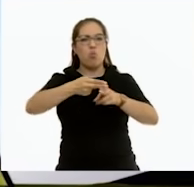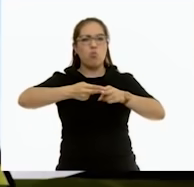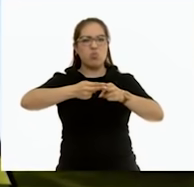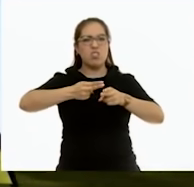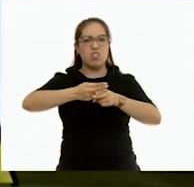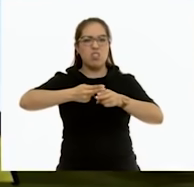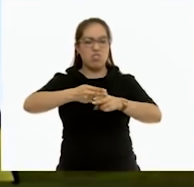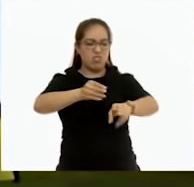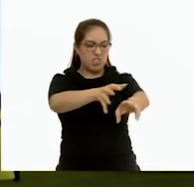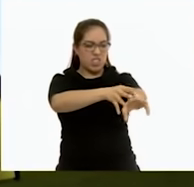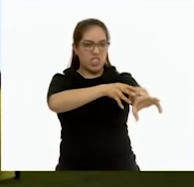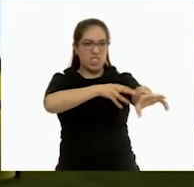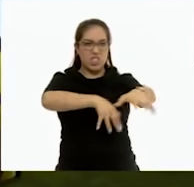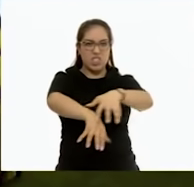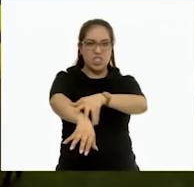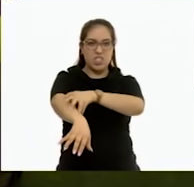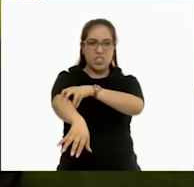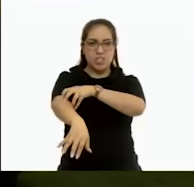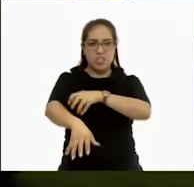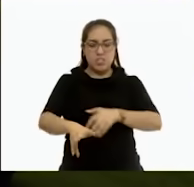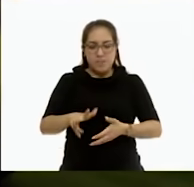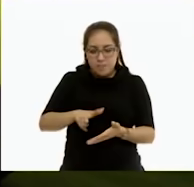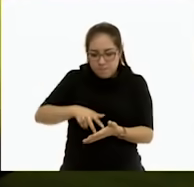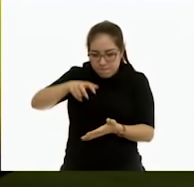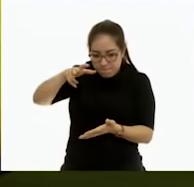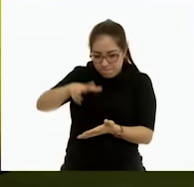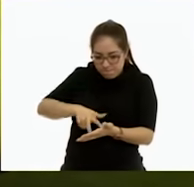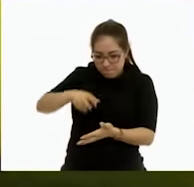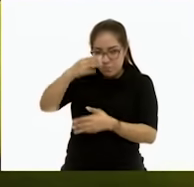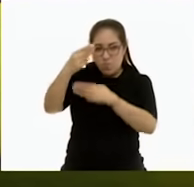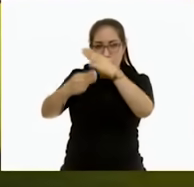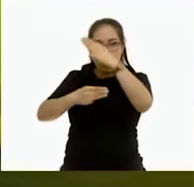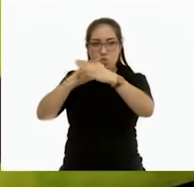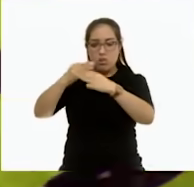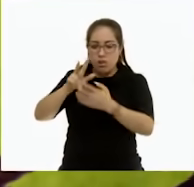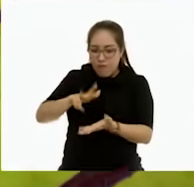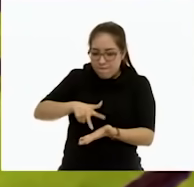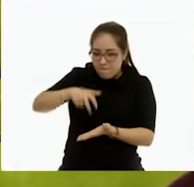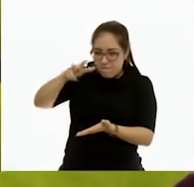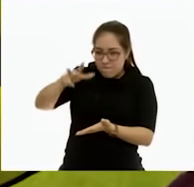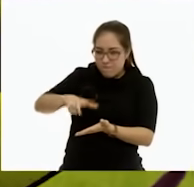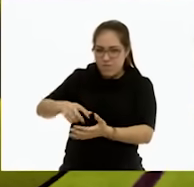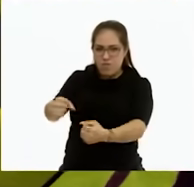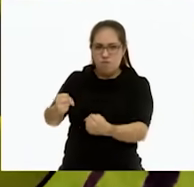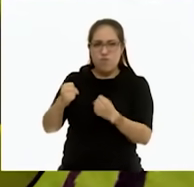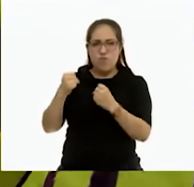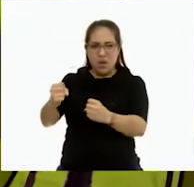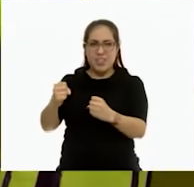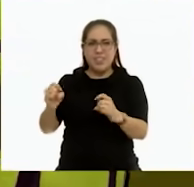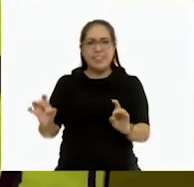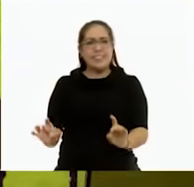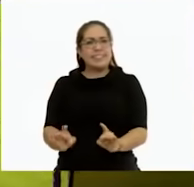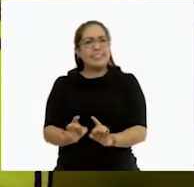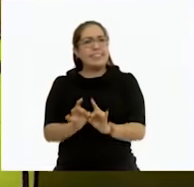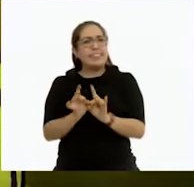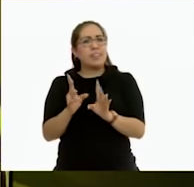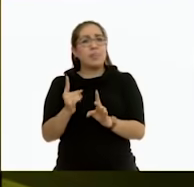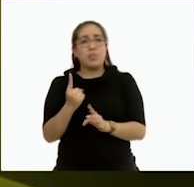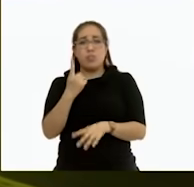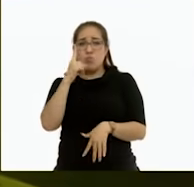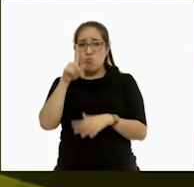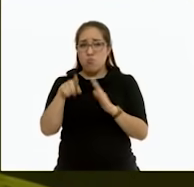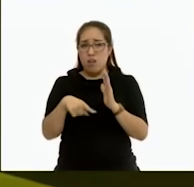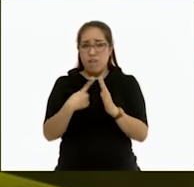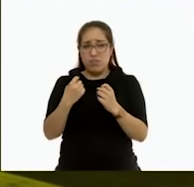met hamuk noxime kai. Ka huna kiejisia. Pempim mea buya tatetemu kai mekka